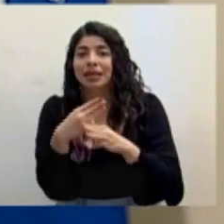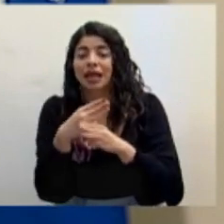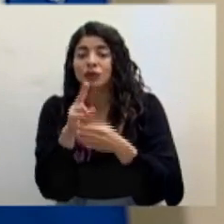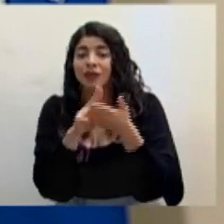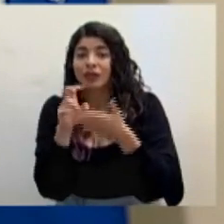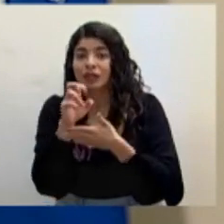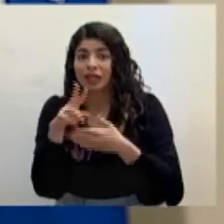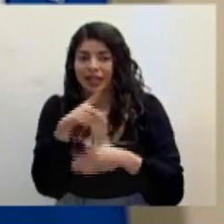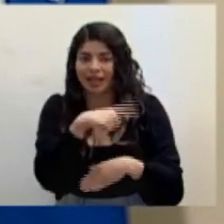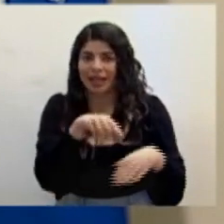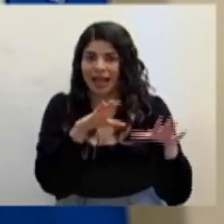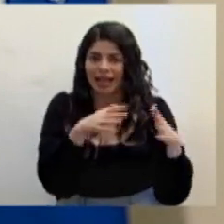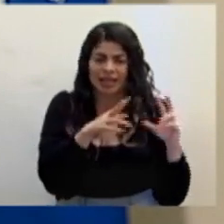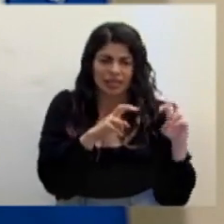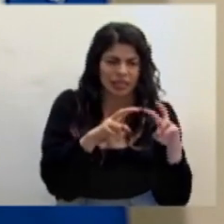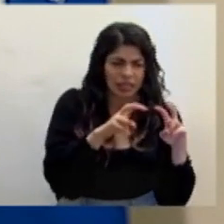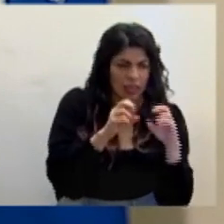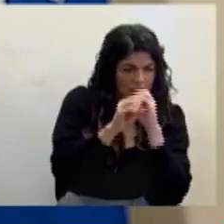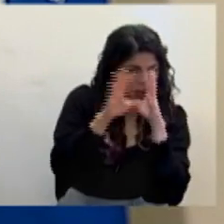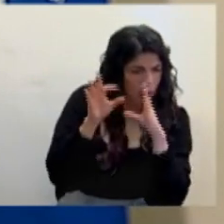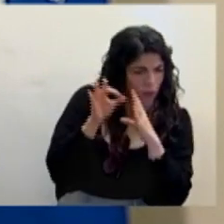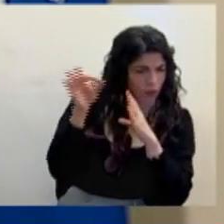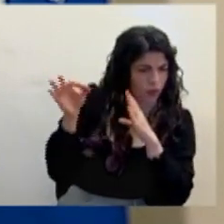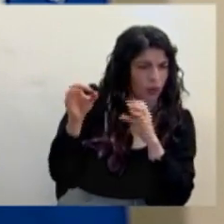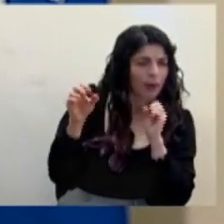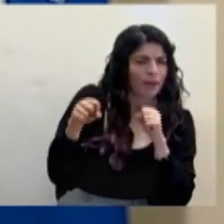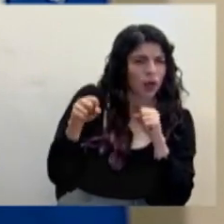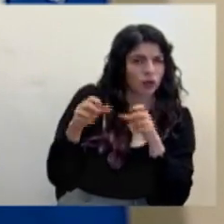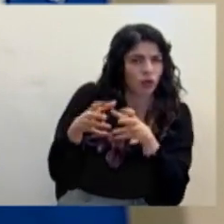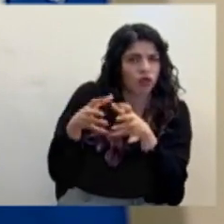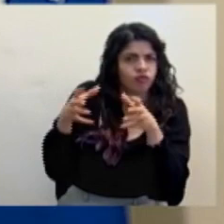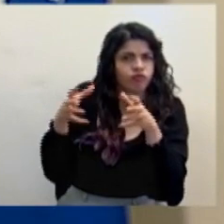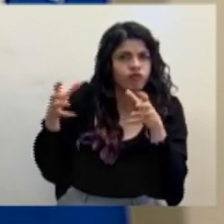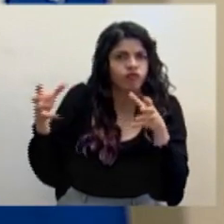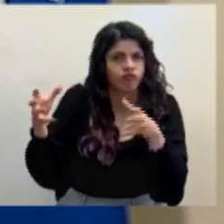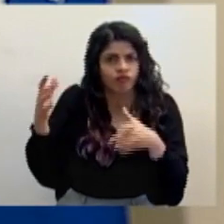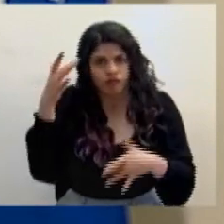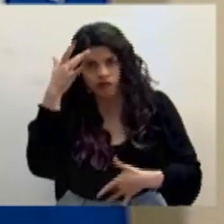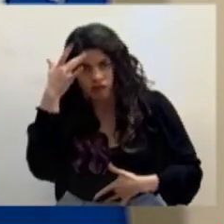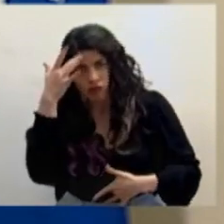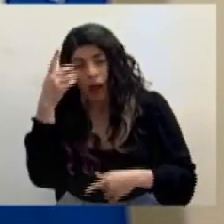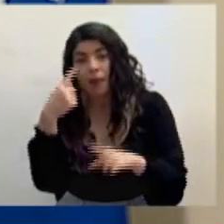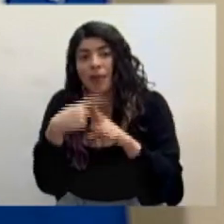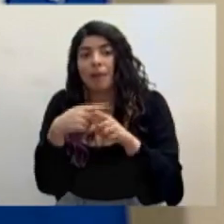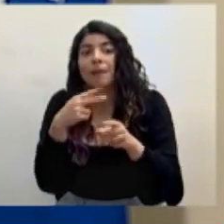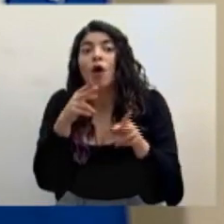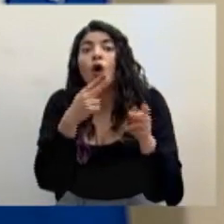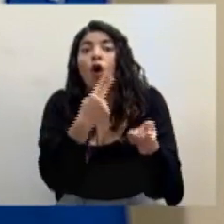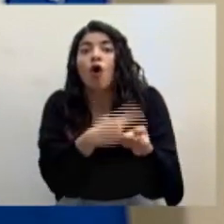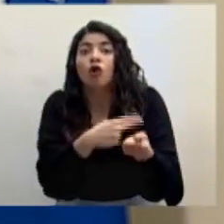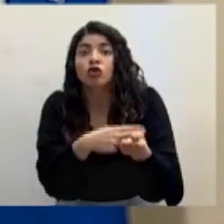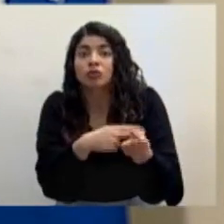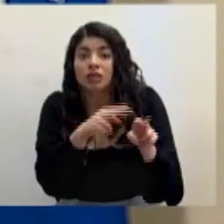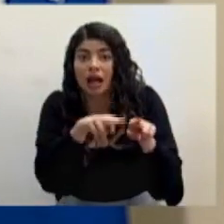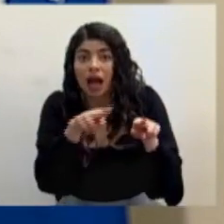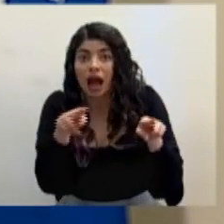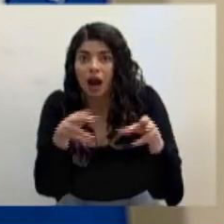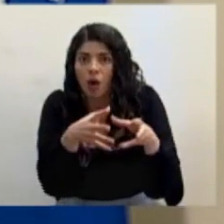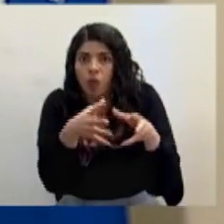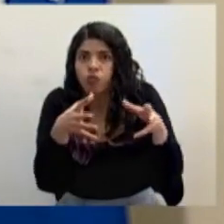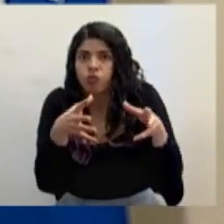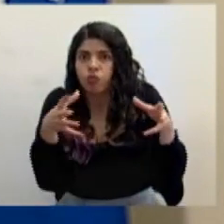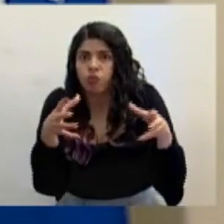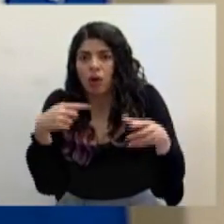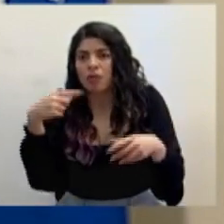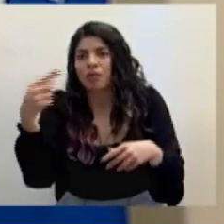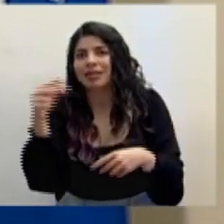la UCR, indican que sí tendríamos un aumento de casos y también de hospitalizaciones en las